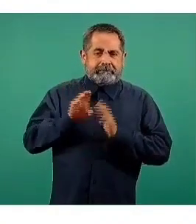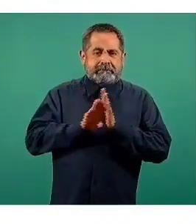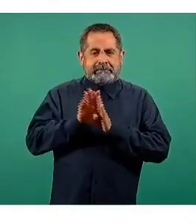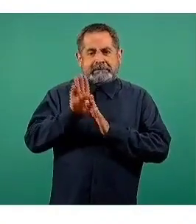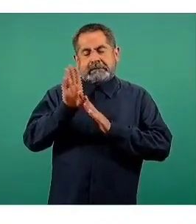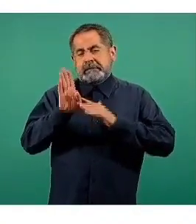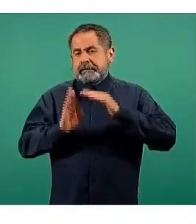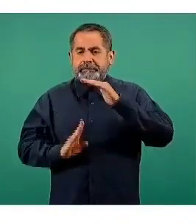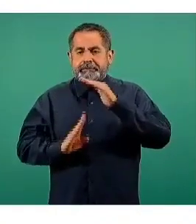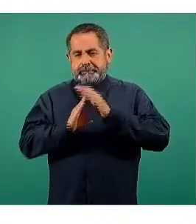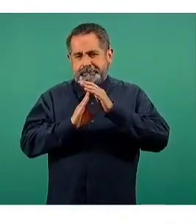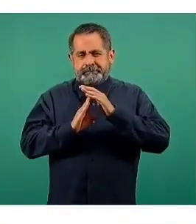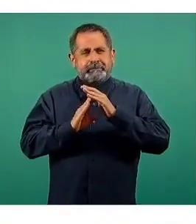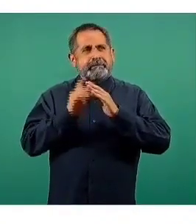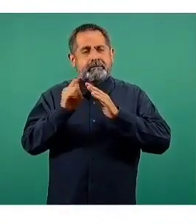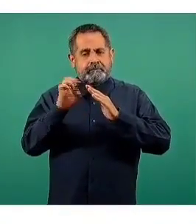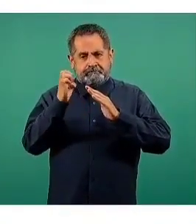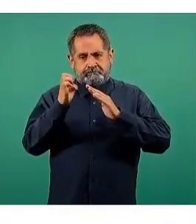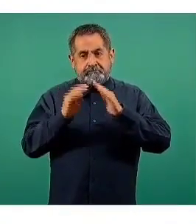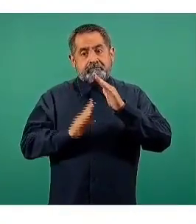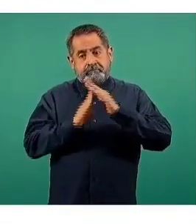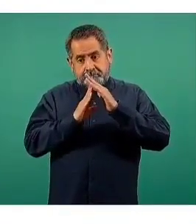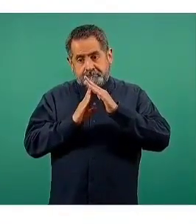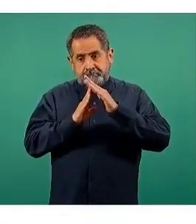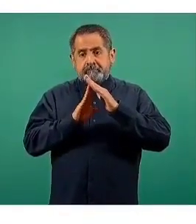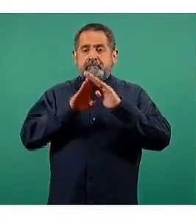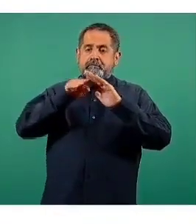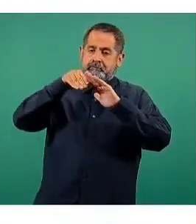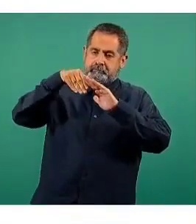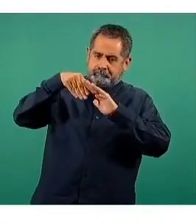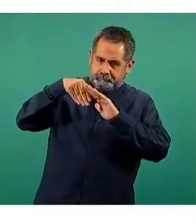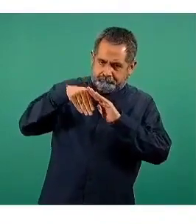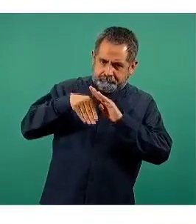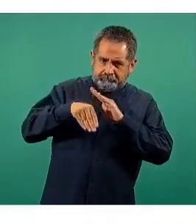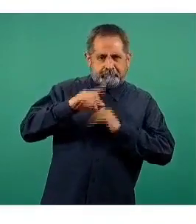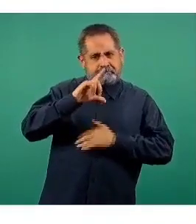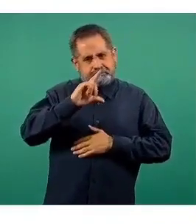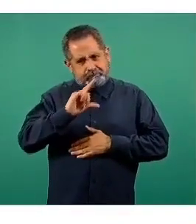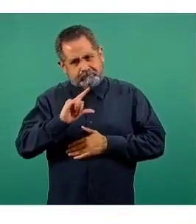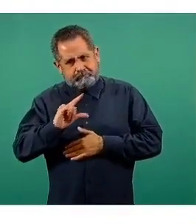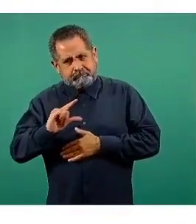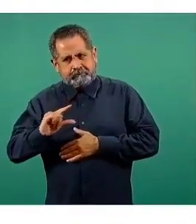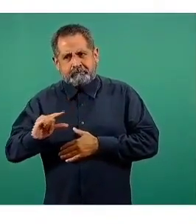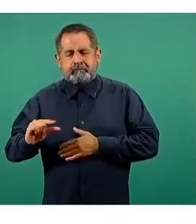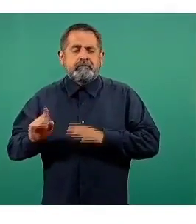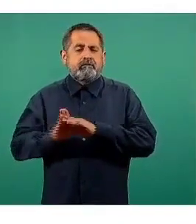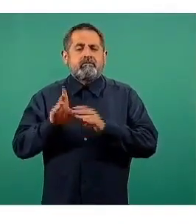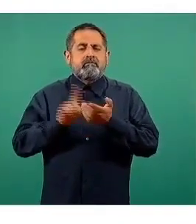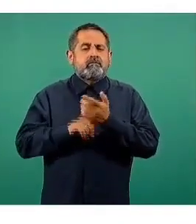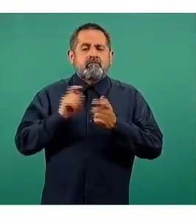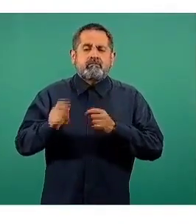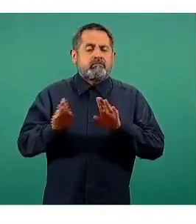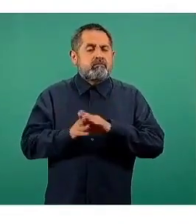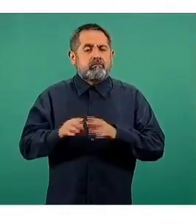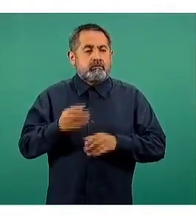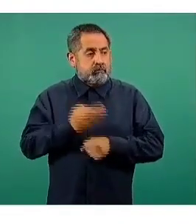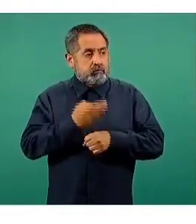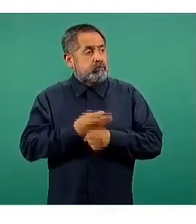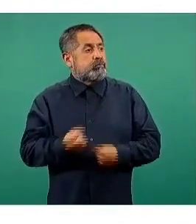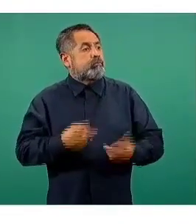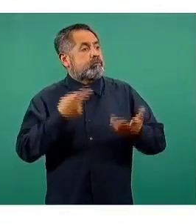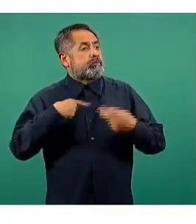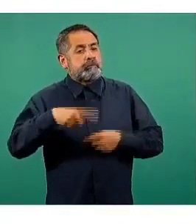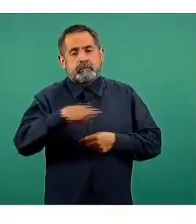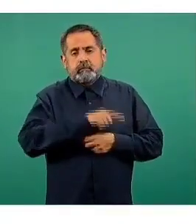a un punto máximo en la primera semana de enero y después se fue reduciendo la epidemia. La epidemia activa representa el 1%